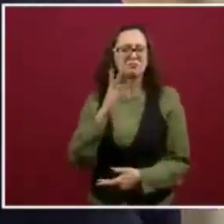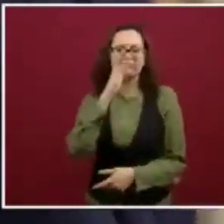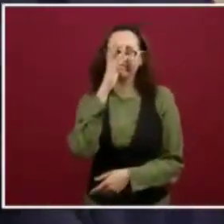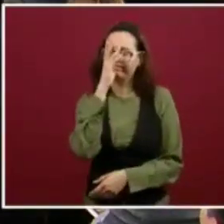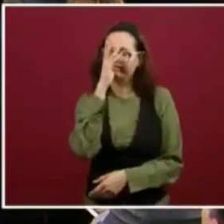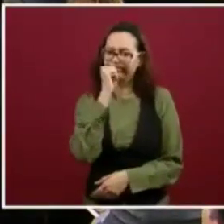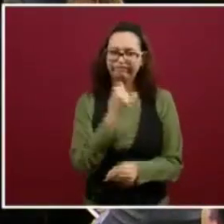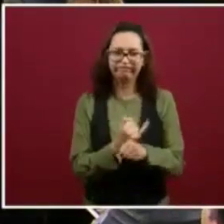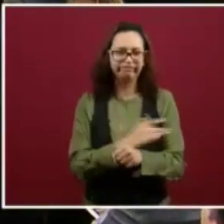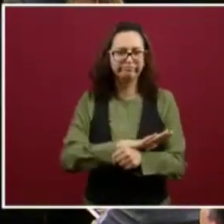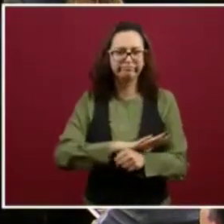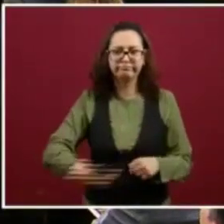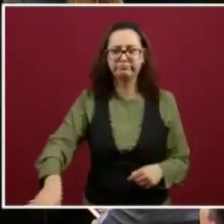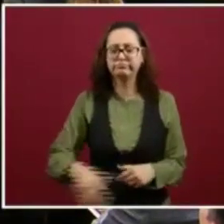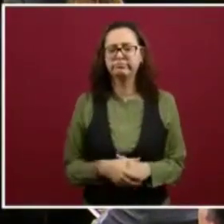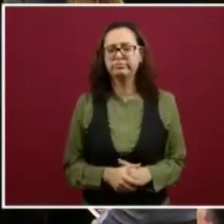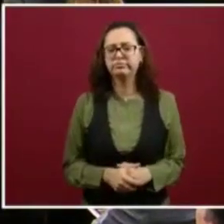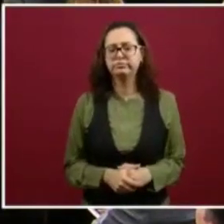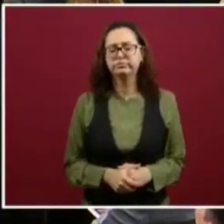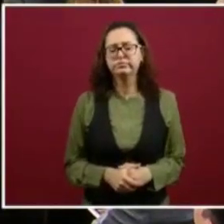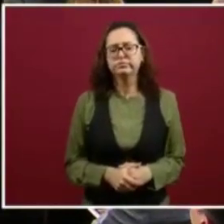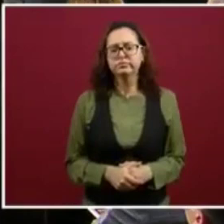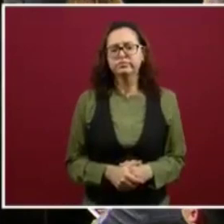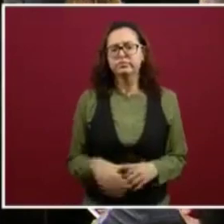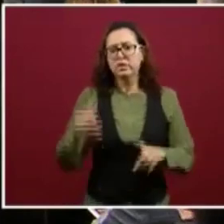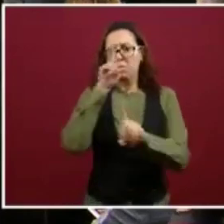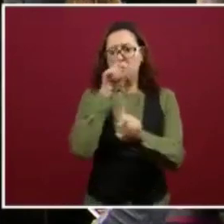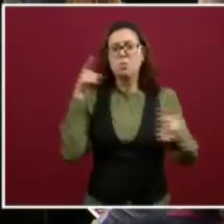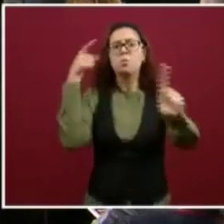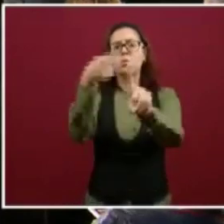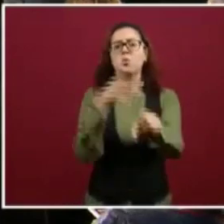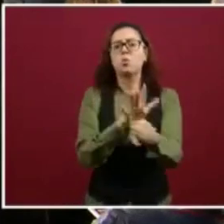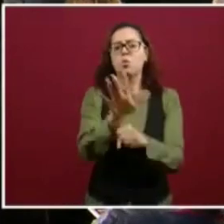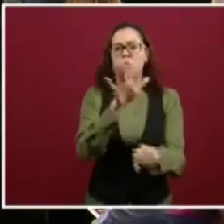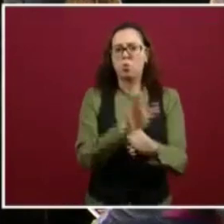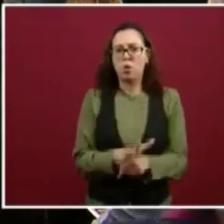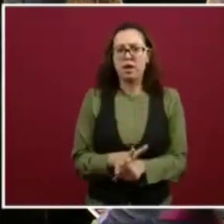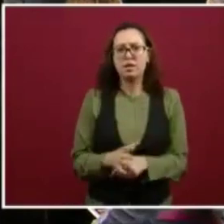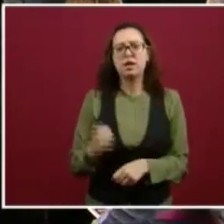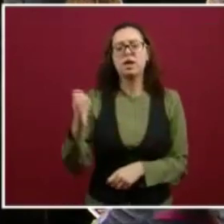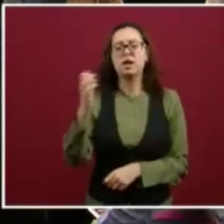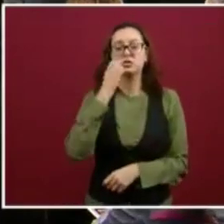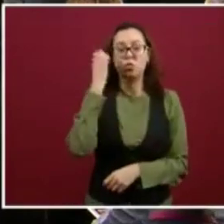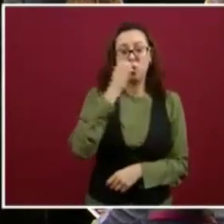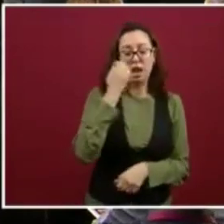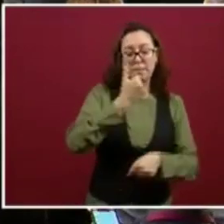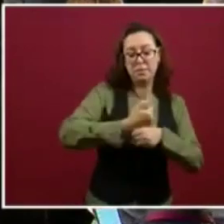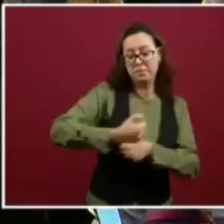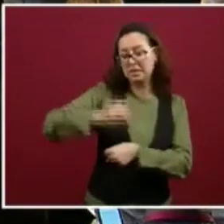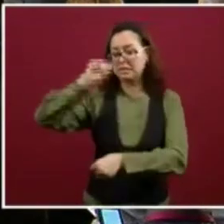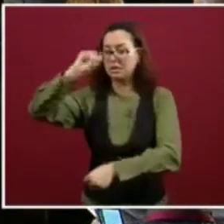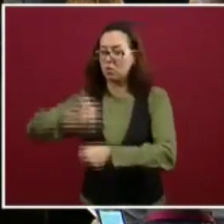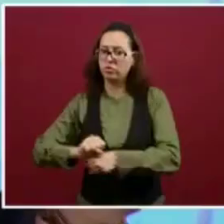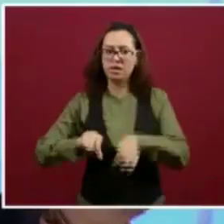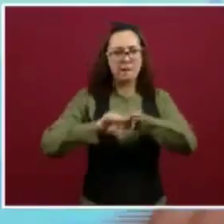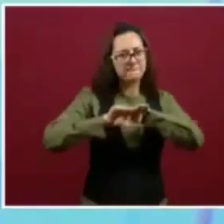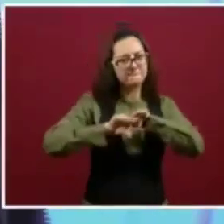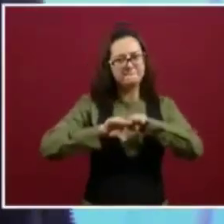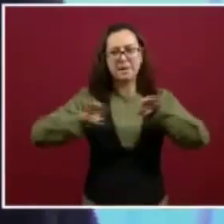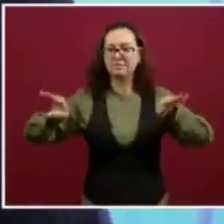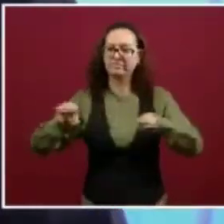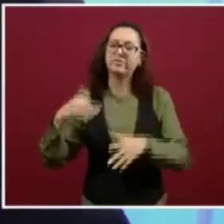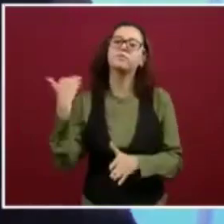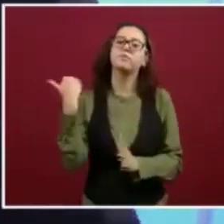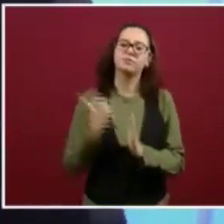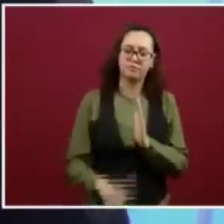permitir. La meta entonces es universalizar hasta la educación secundaria. Este es el déficit, eso es lo que nos falta. Y